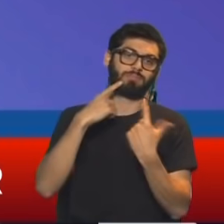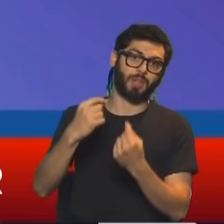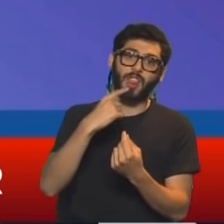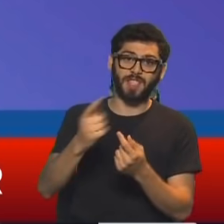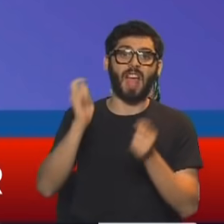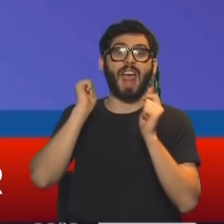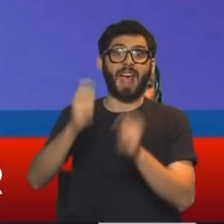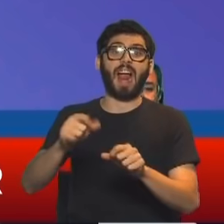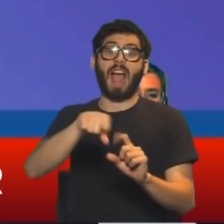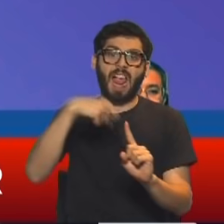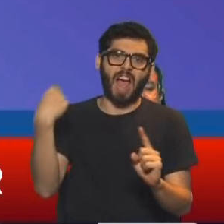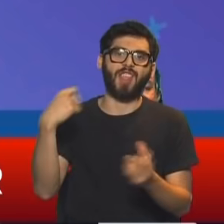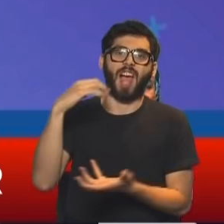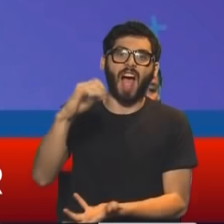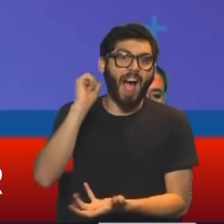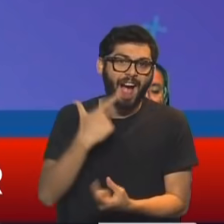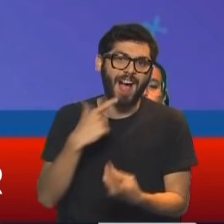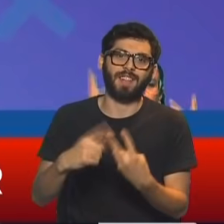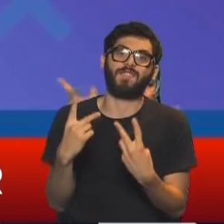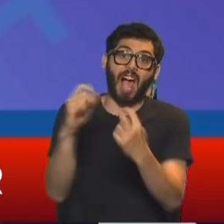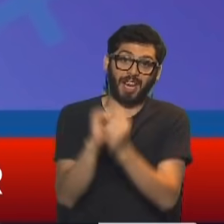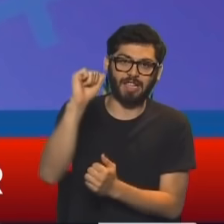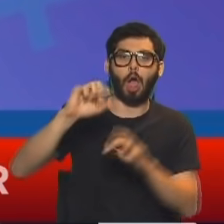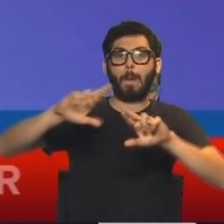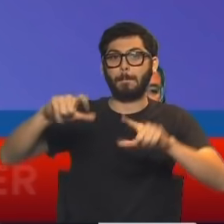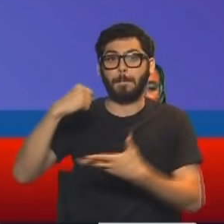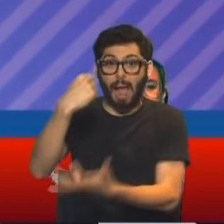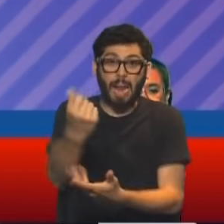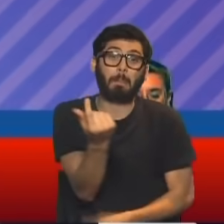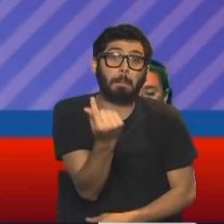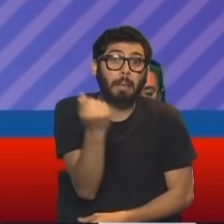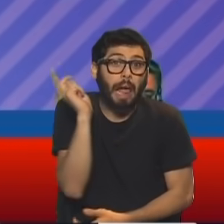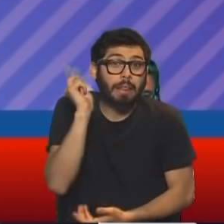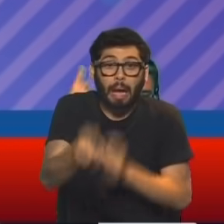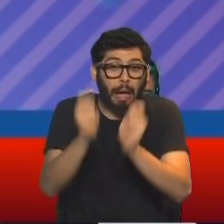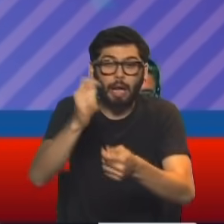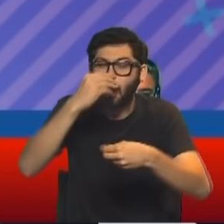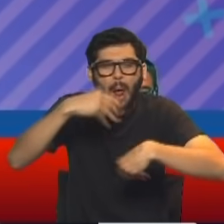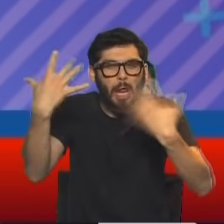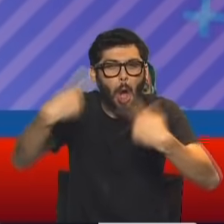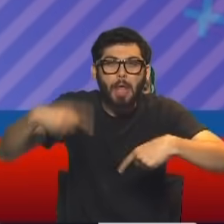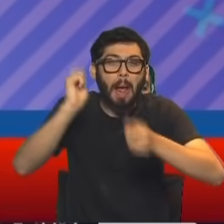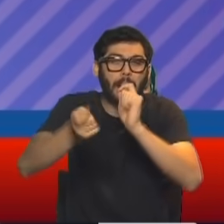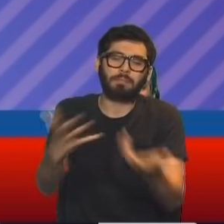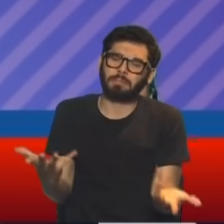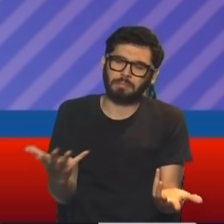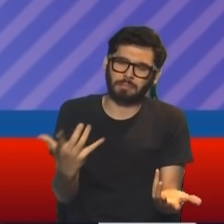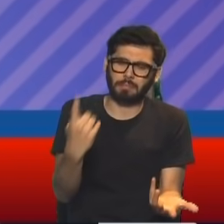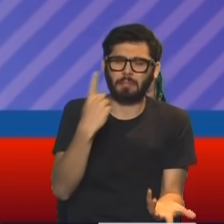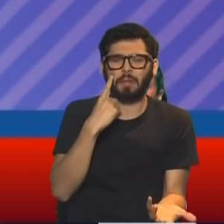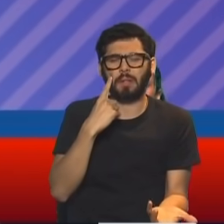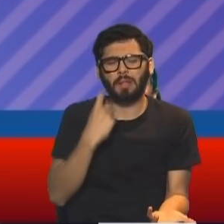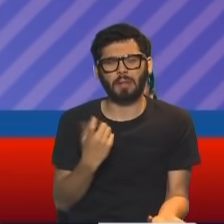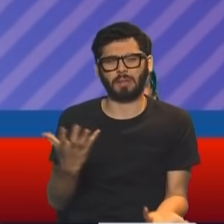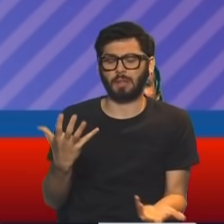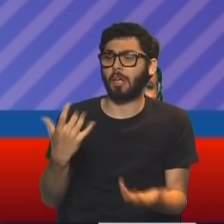heladeras, garrafas, viajes de egresados, planes, platita, lo que sea, lo que venga. Qué triste no escuchar nunca la